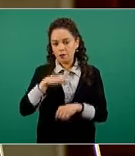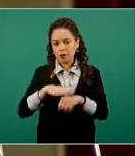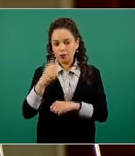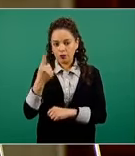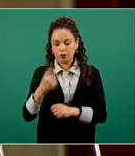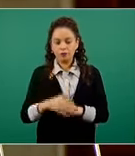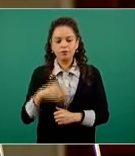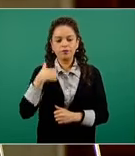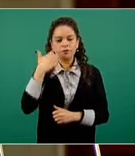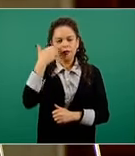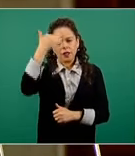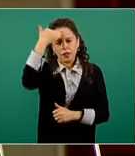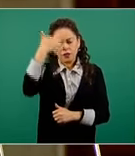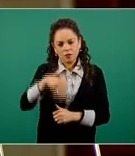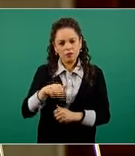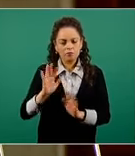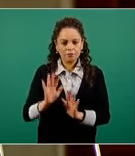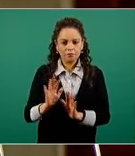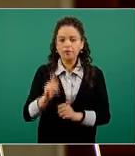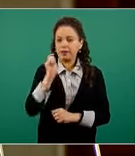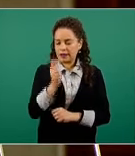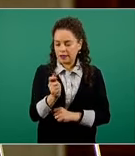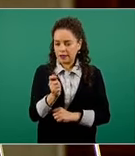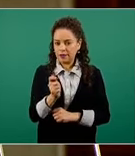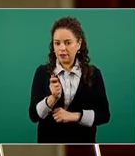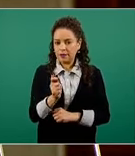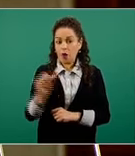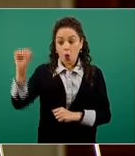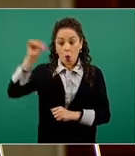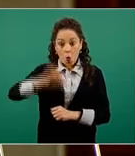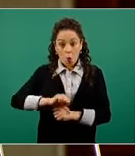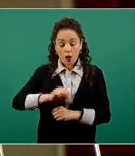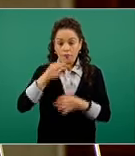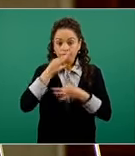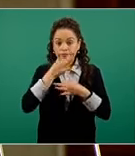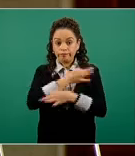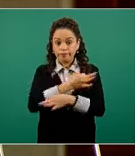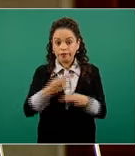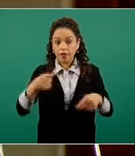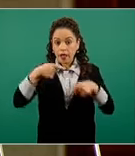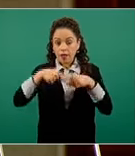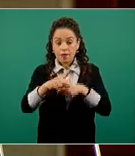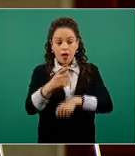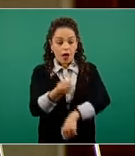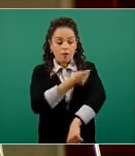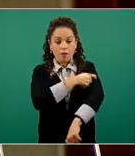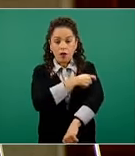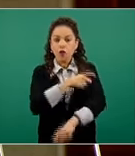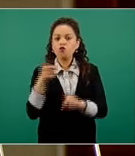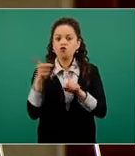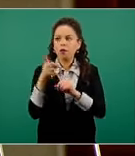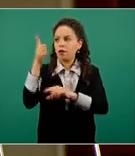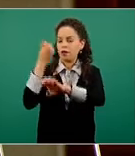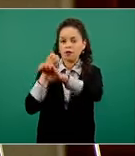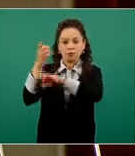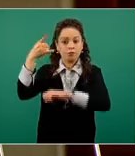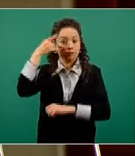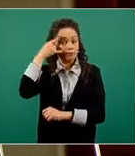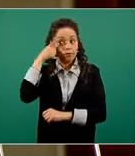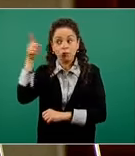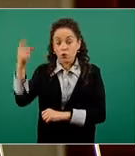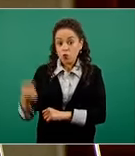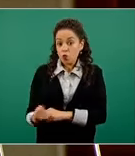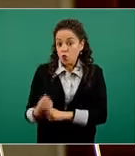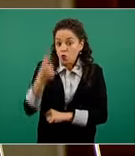valoración al respecto de lo siguiente. El día de hoy se anuncia que se inició la vacunación en el estado de Campeche, que es el único estado en color